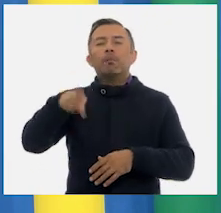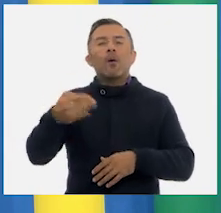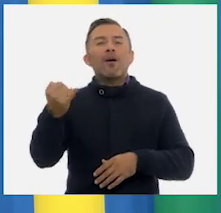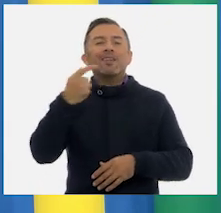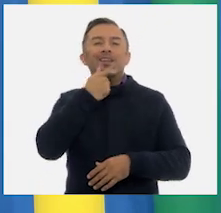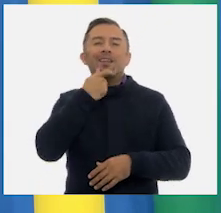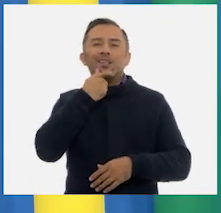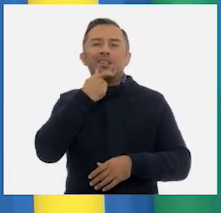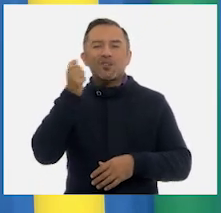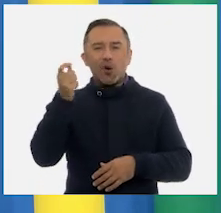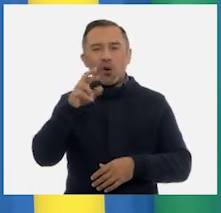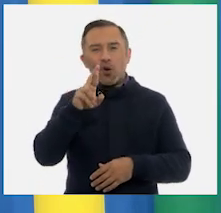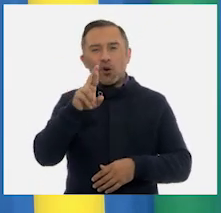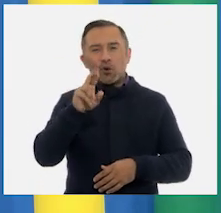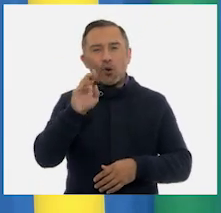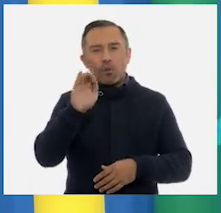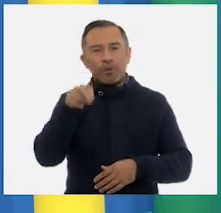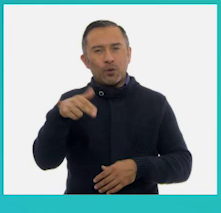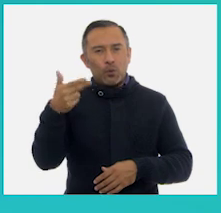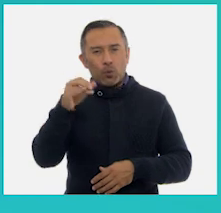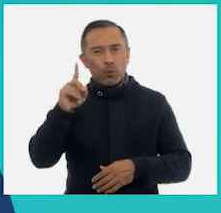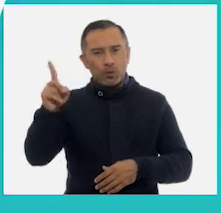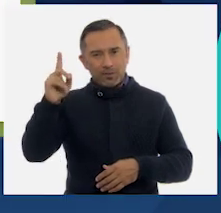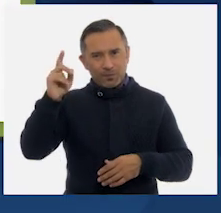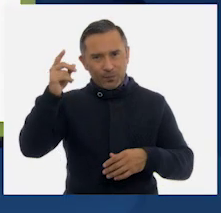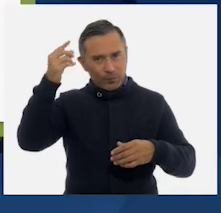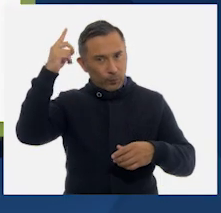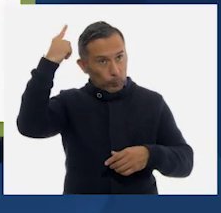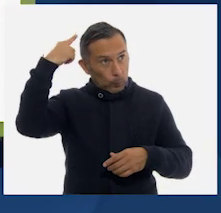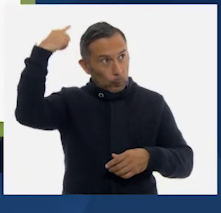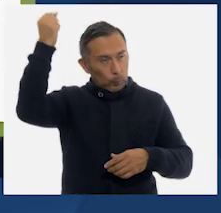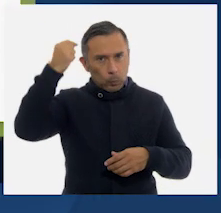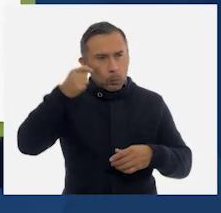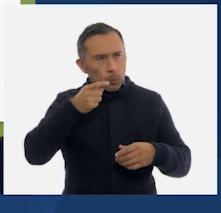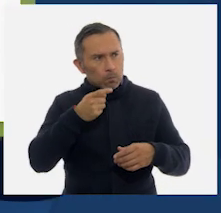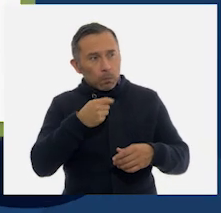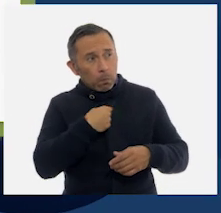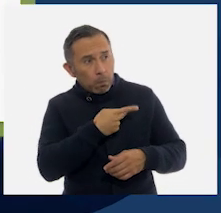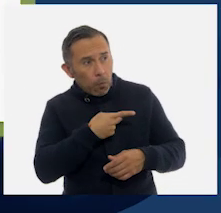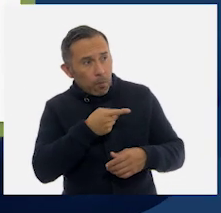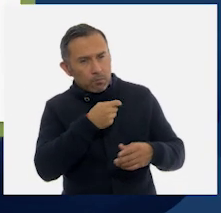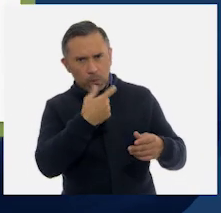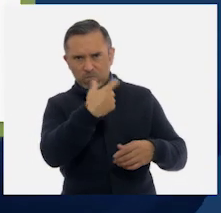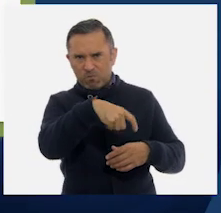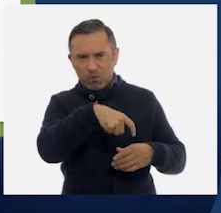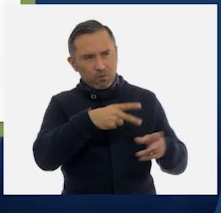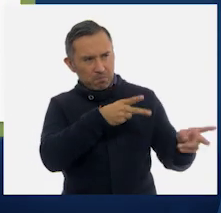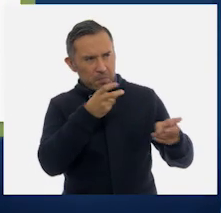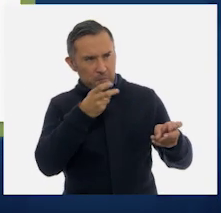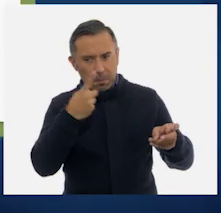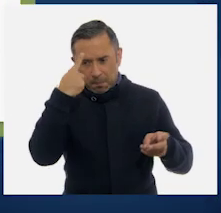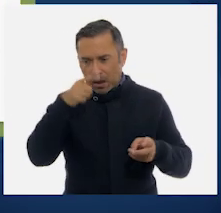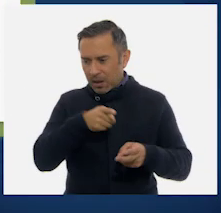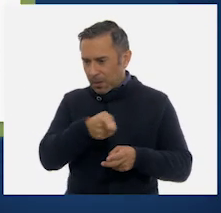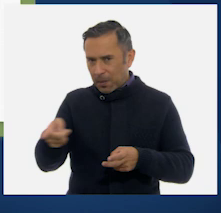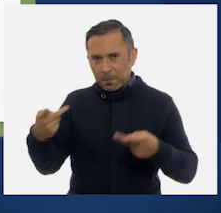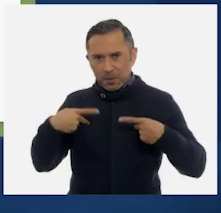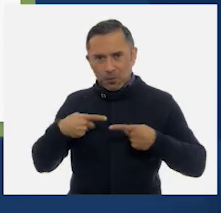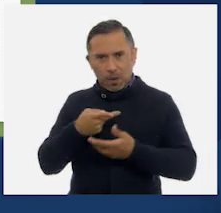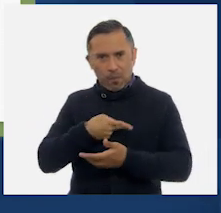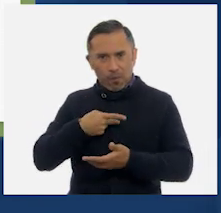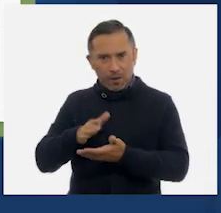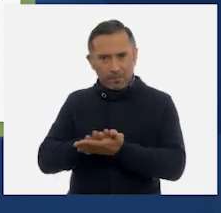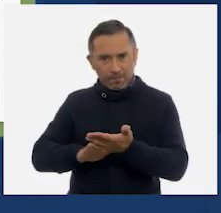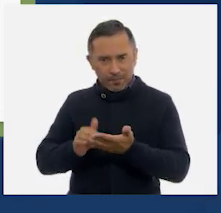cuya rebeldía era ayudar a los más pobres. Así es, María, y si lo recuerdas bien, en el relato histórico de